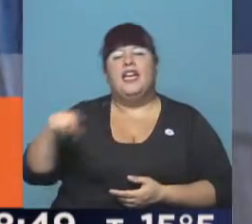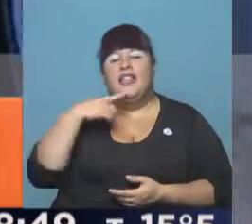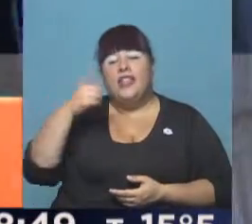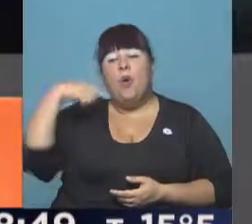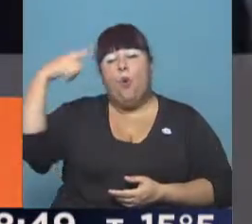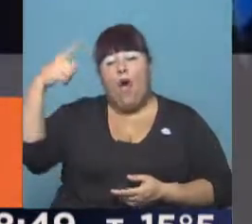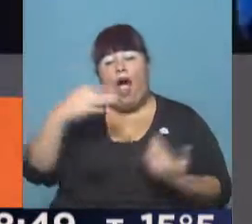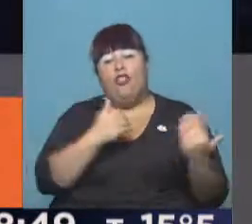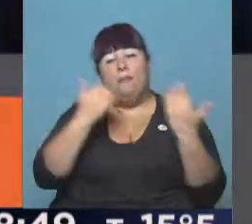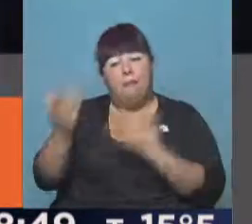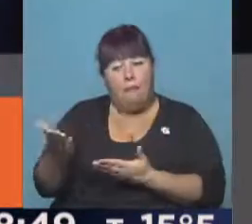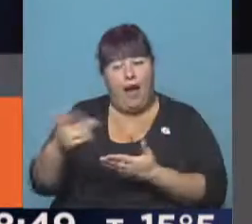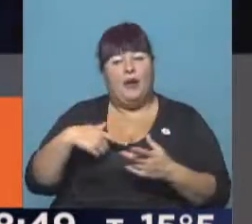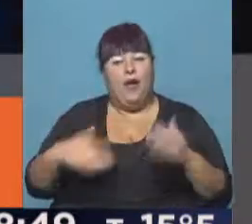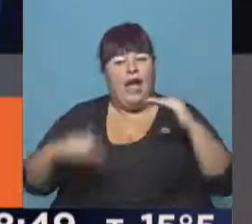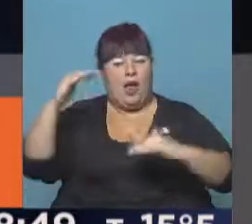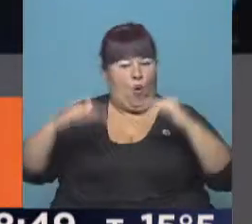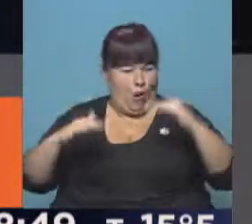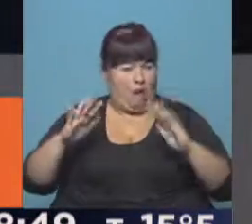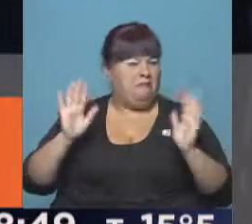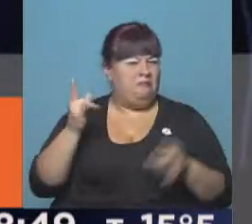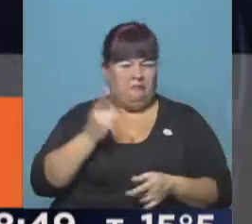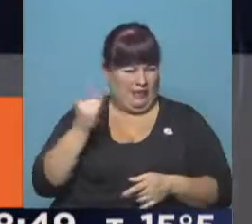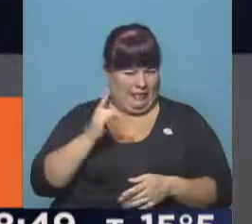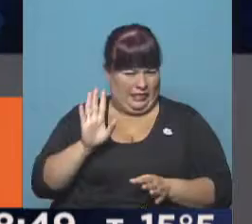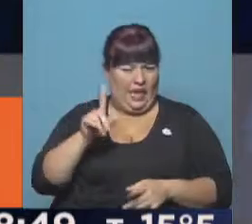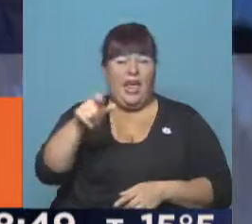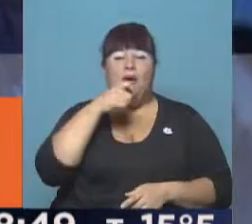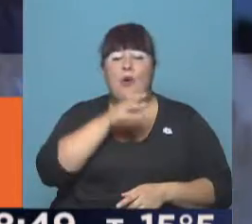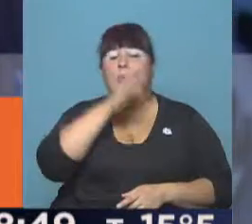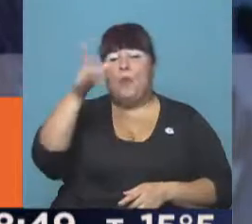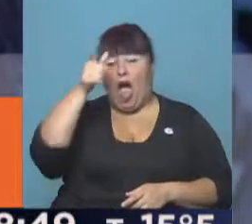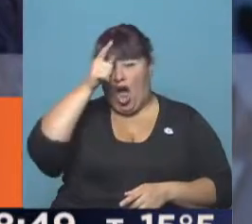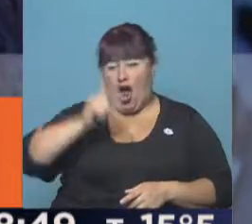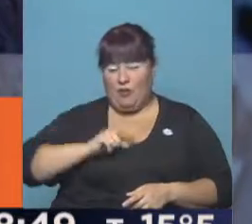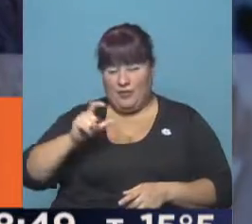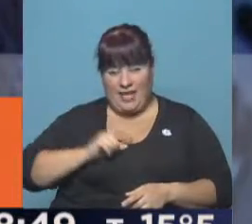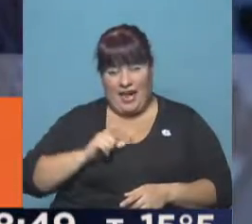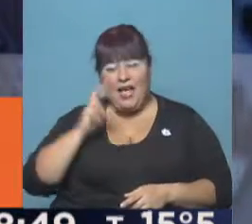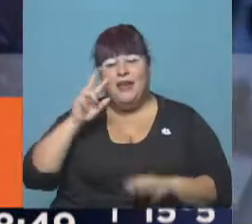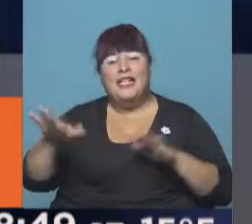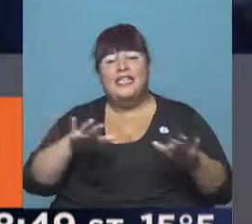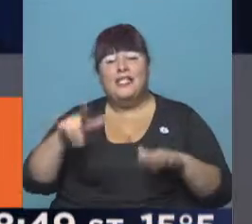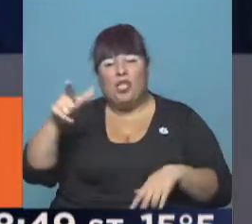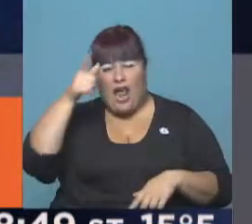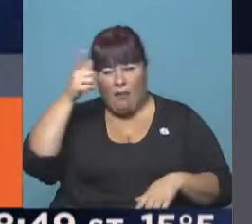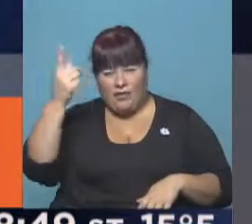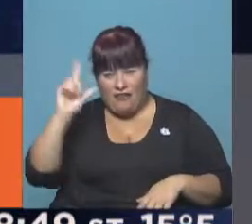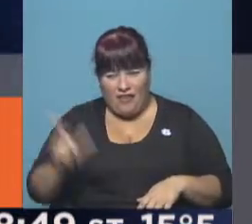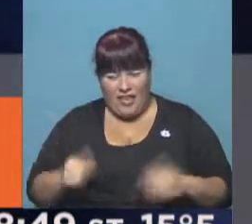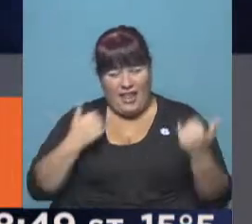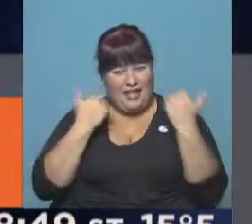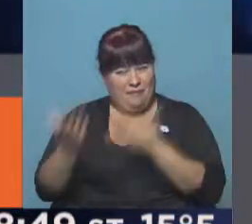cuando se haga el traspaso vamos a equiparar pero eso es mentira porque vos vas a cualquier comisaría y ve la situación que está la policía federal